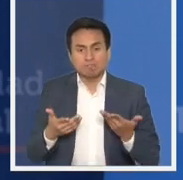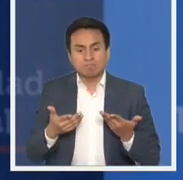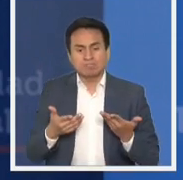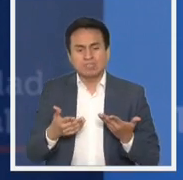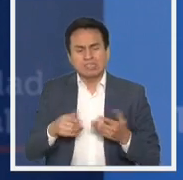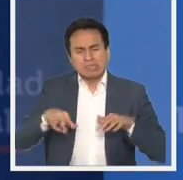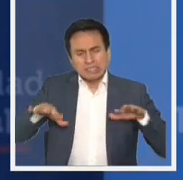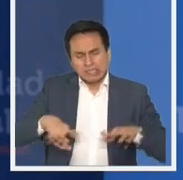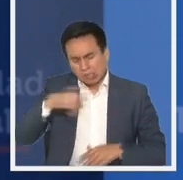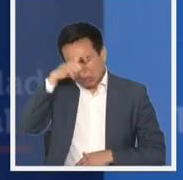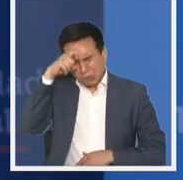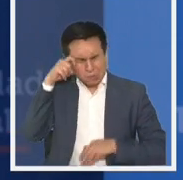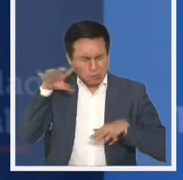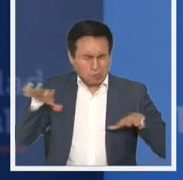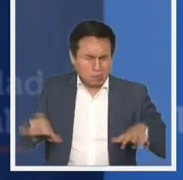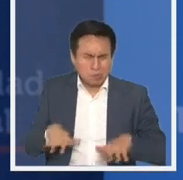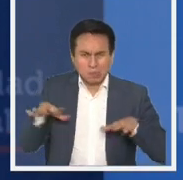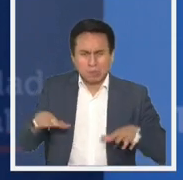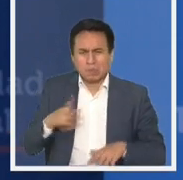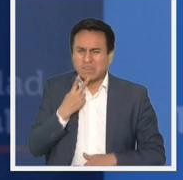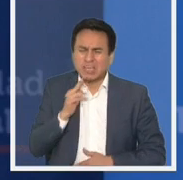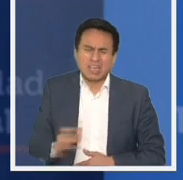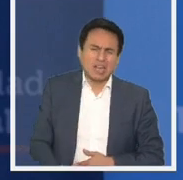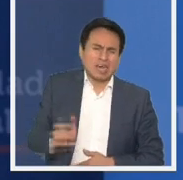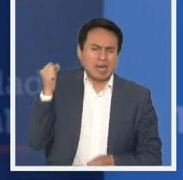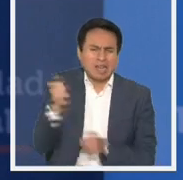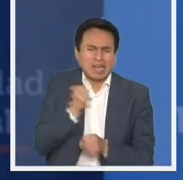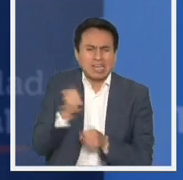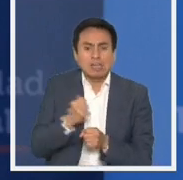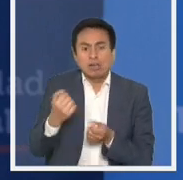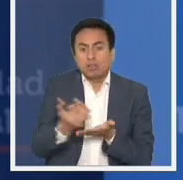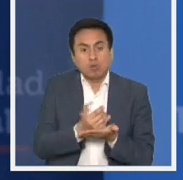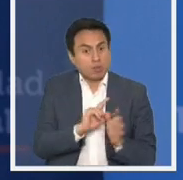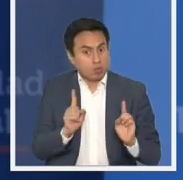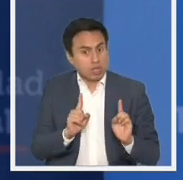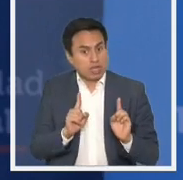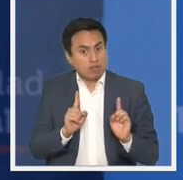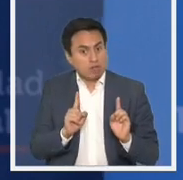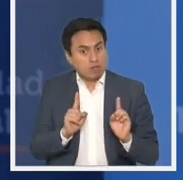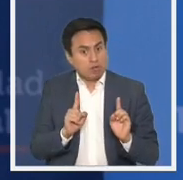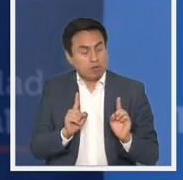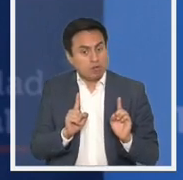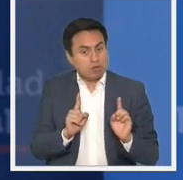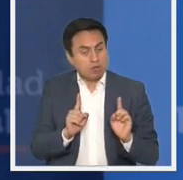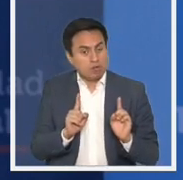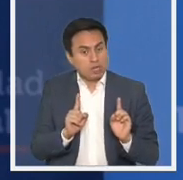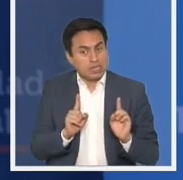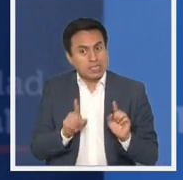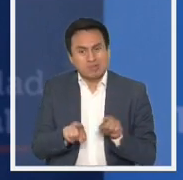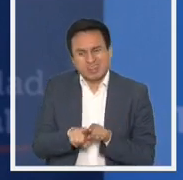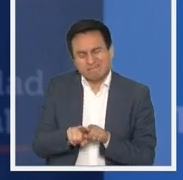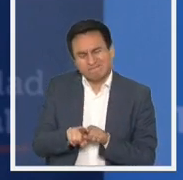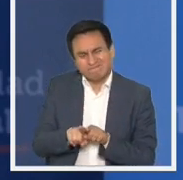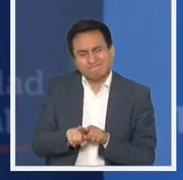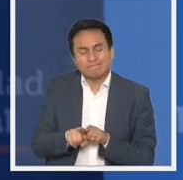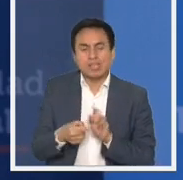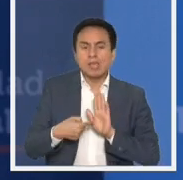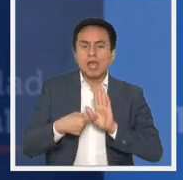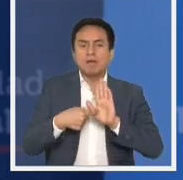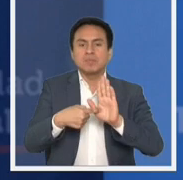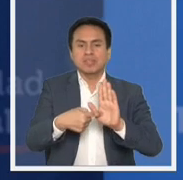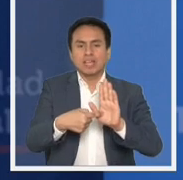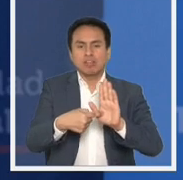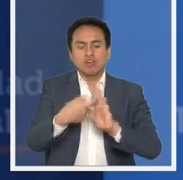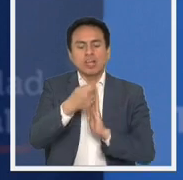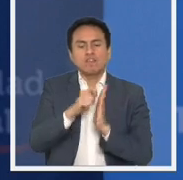descrestado trabajando toda su vida en trabajo no remunerado y por eso Hemos presentado